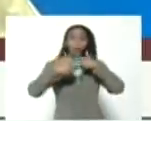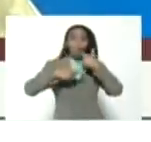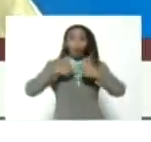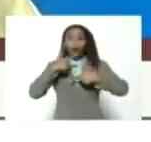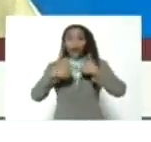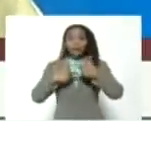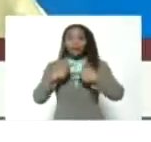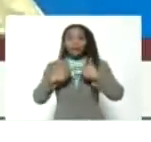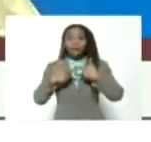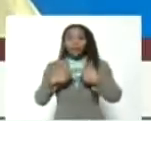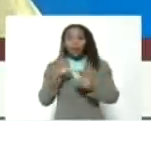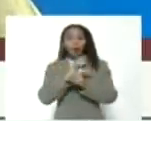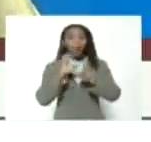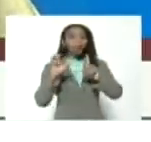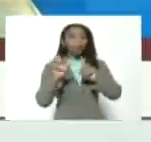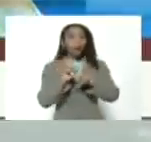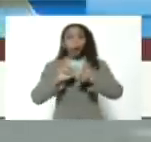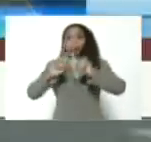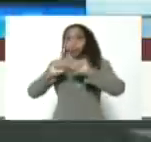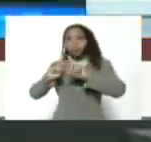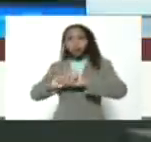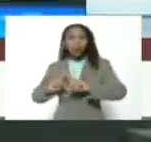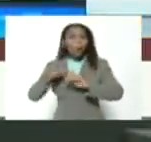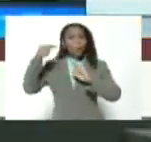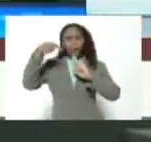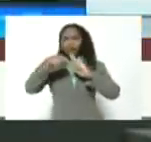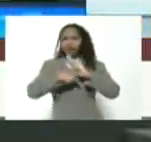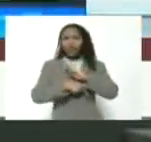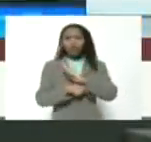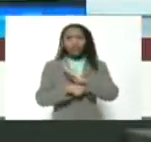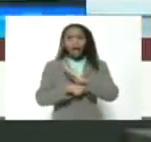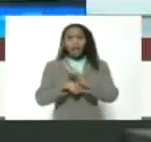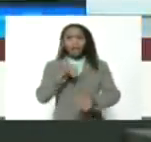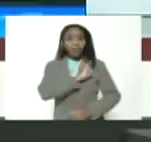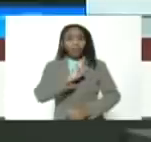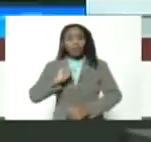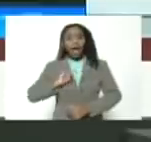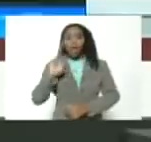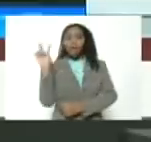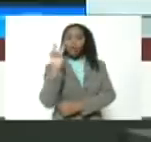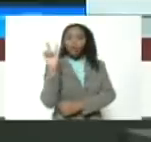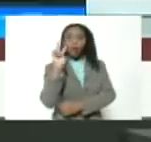de lo que es la cultura diversa, profunda de la identidad venezolana.